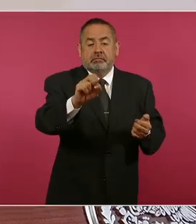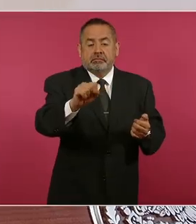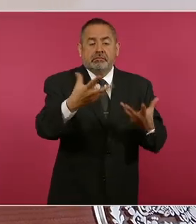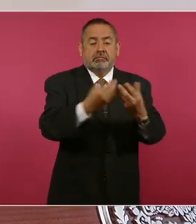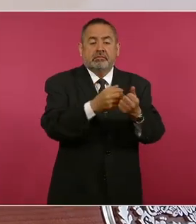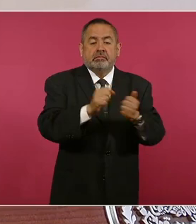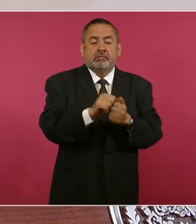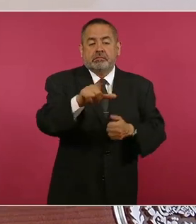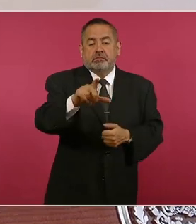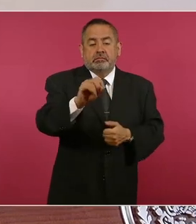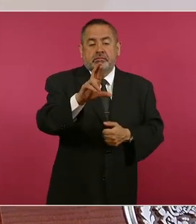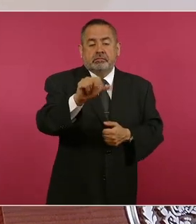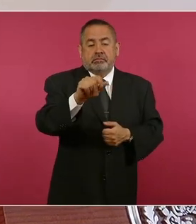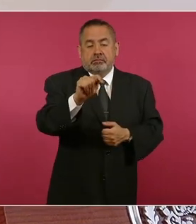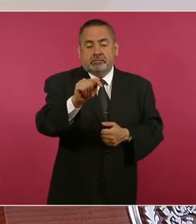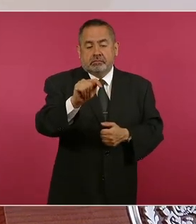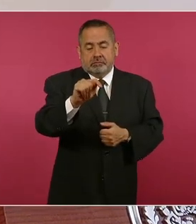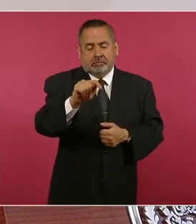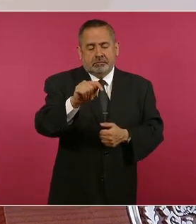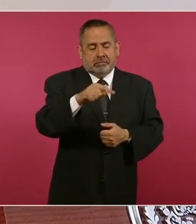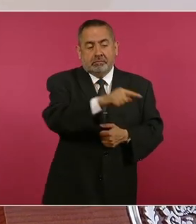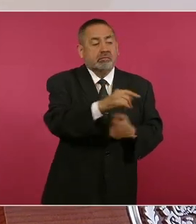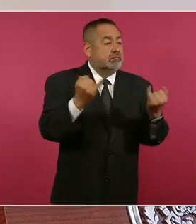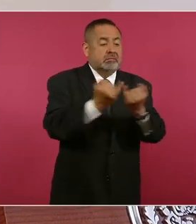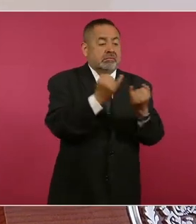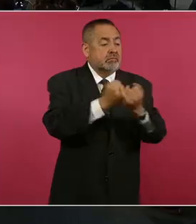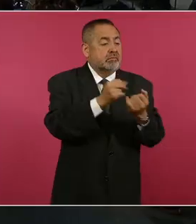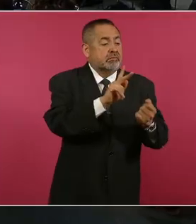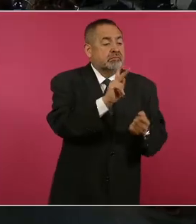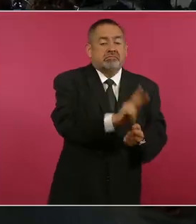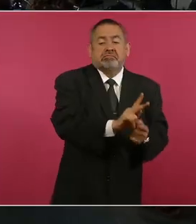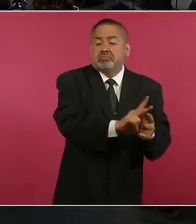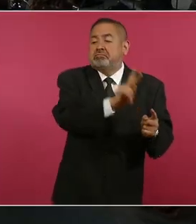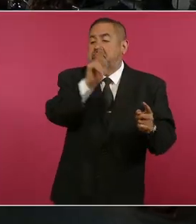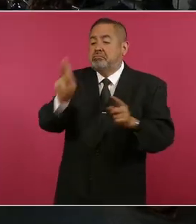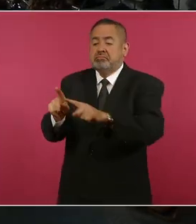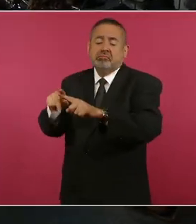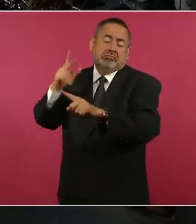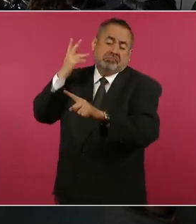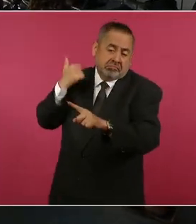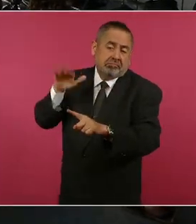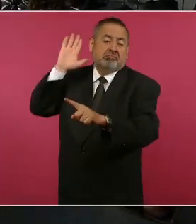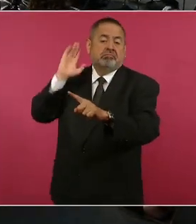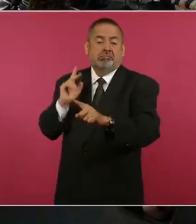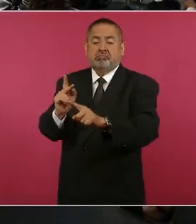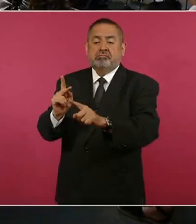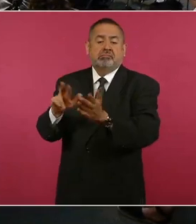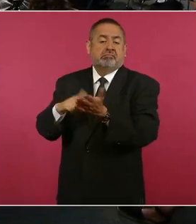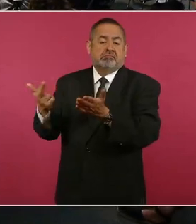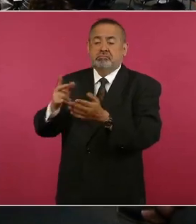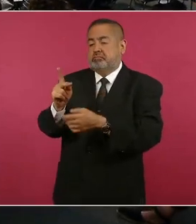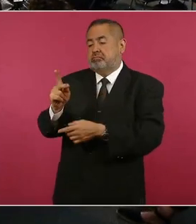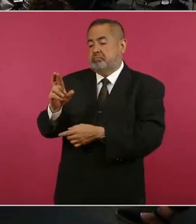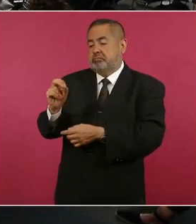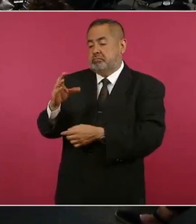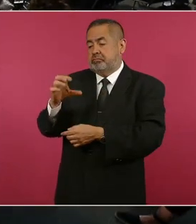Mola, era el proceso de Julio Scherer, de don Julio Scherer de los años 70.